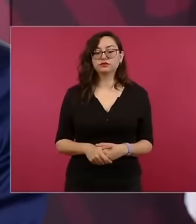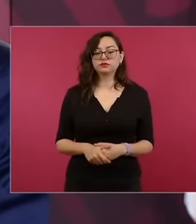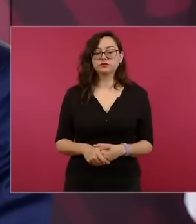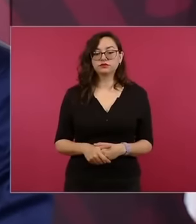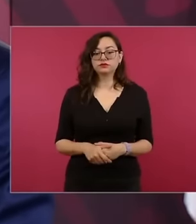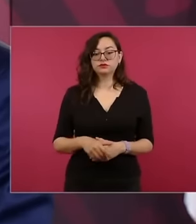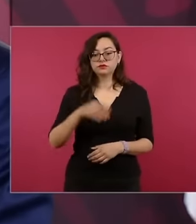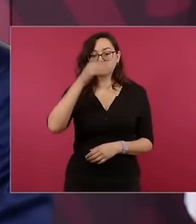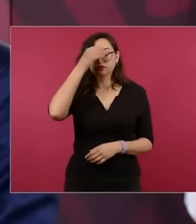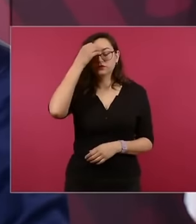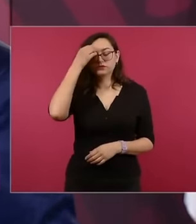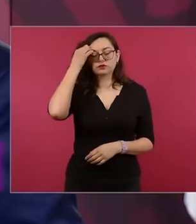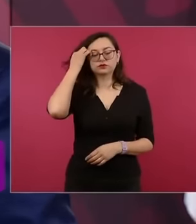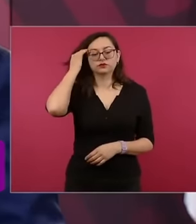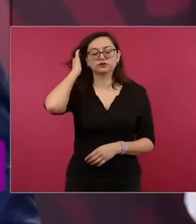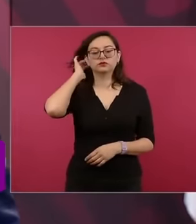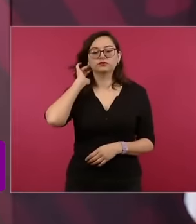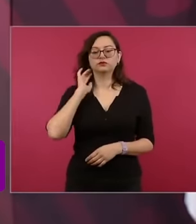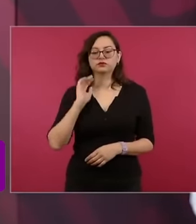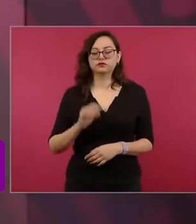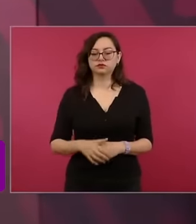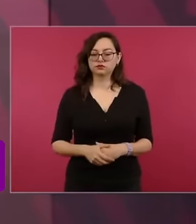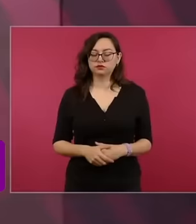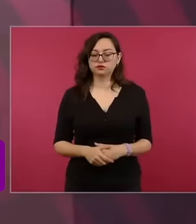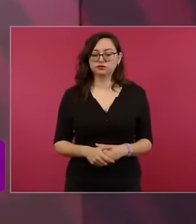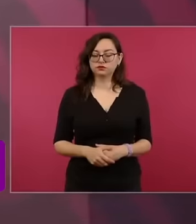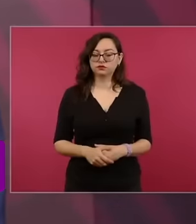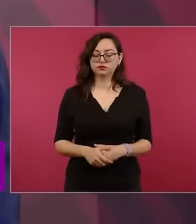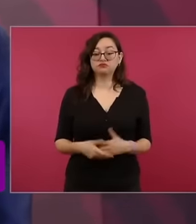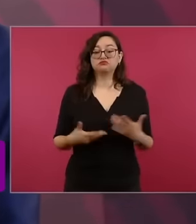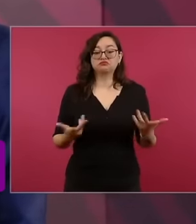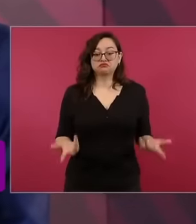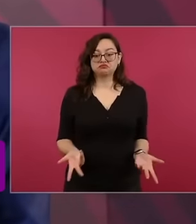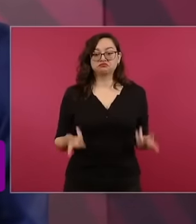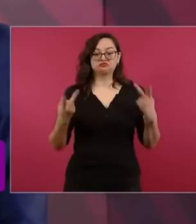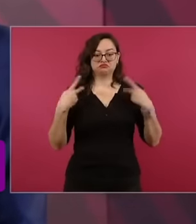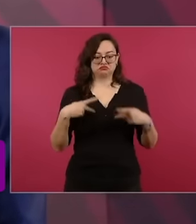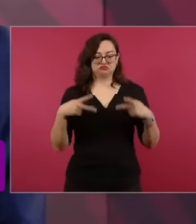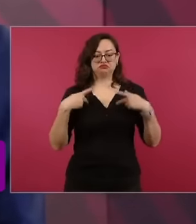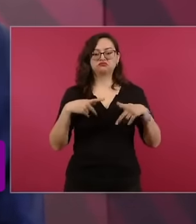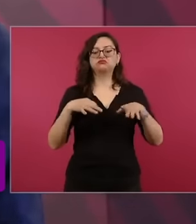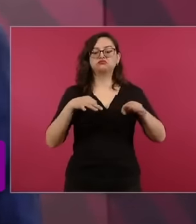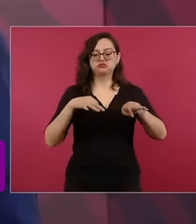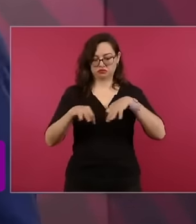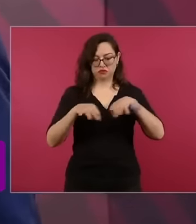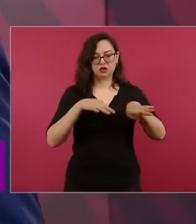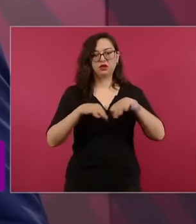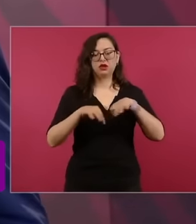para los que no están inscritos como